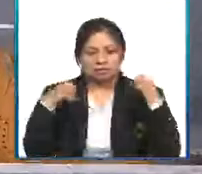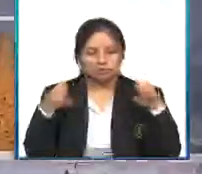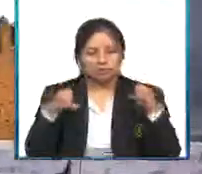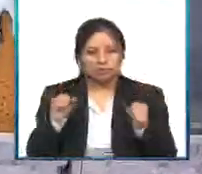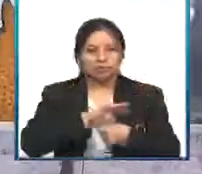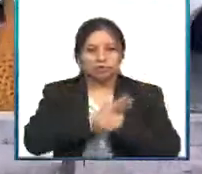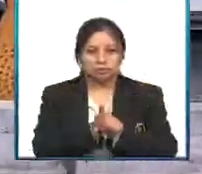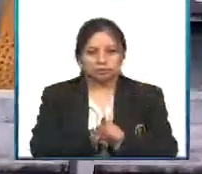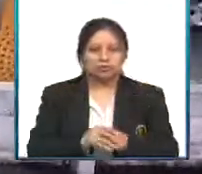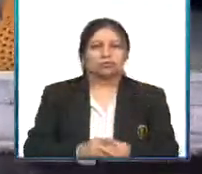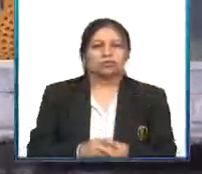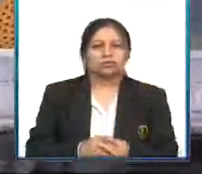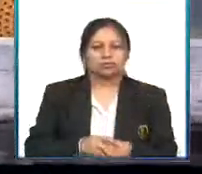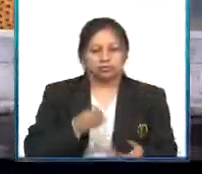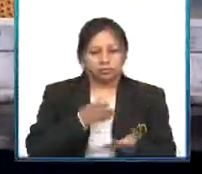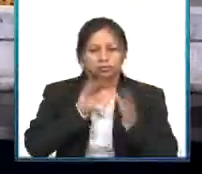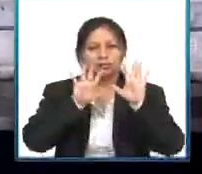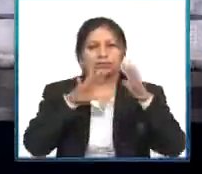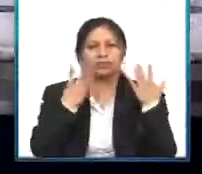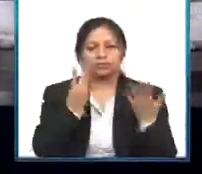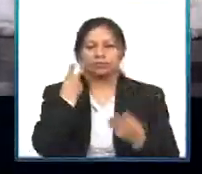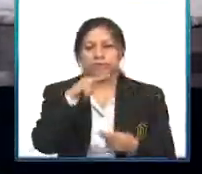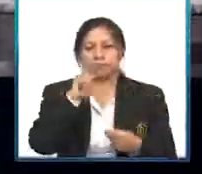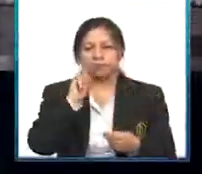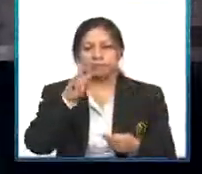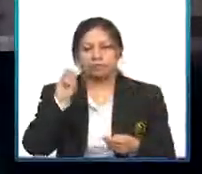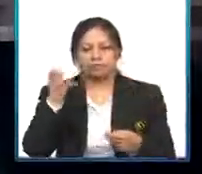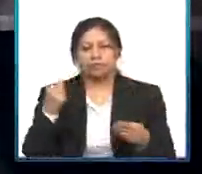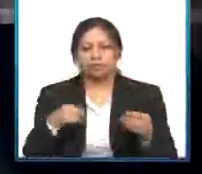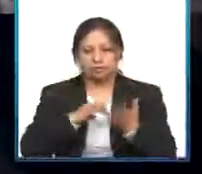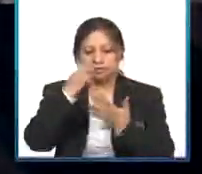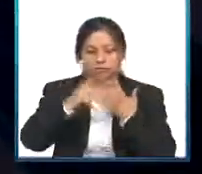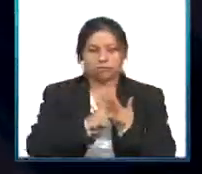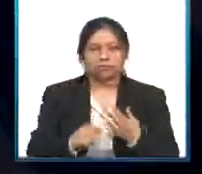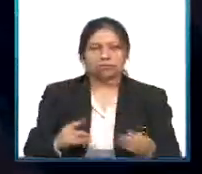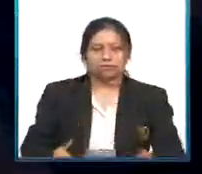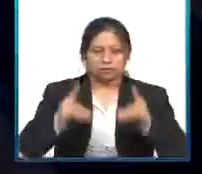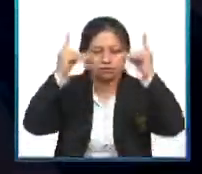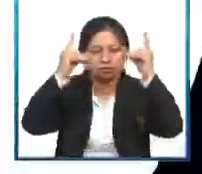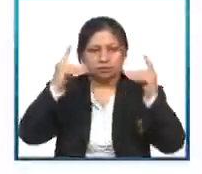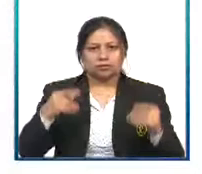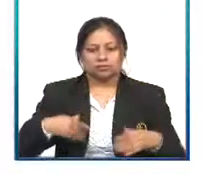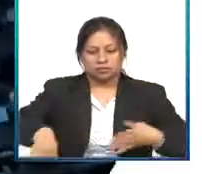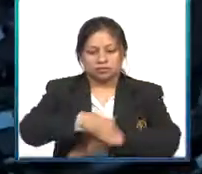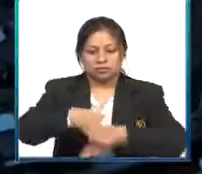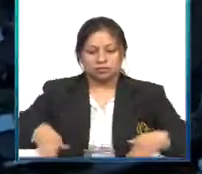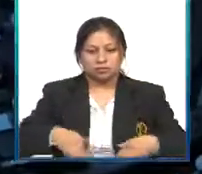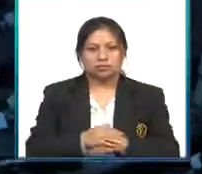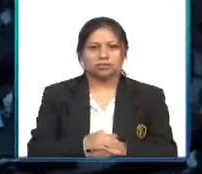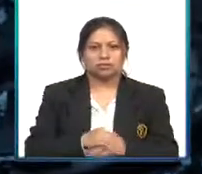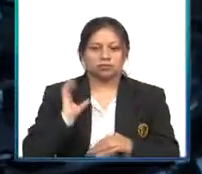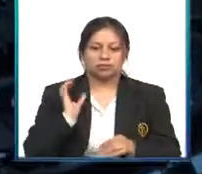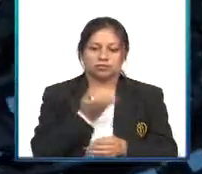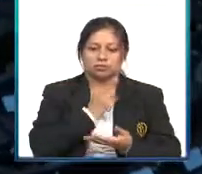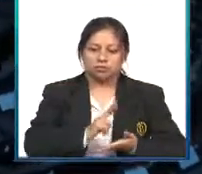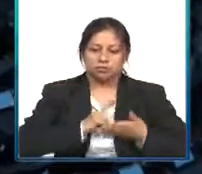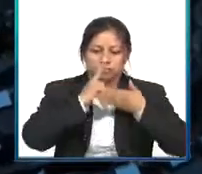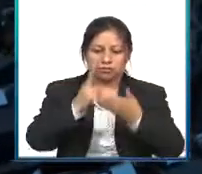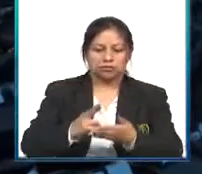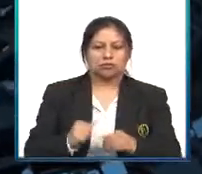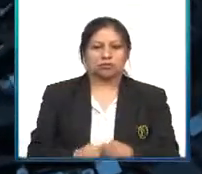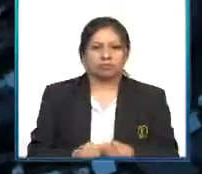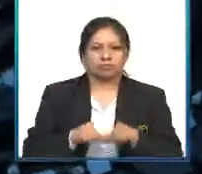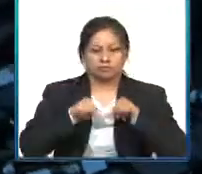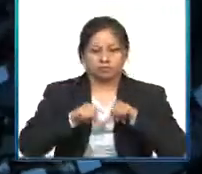del COVID-19. Decreto 19-2020, Programa de Desarrollo de la Infraestructura Vial. El Congreso de la